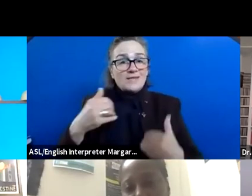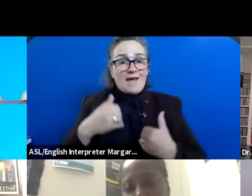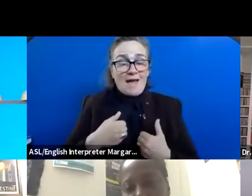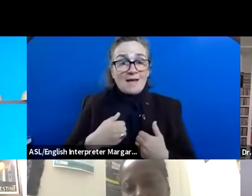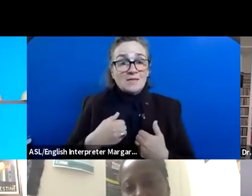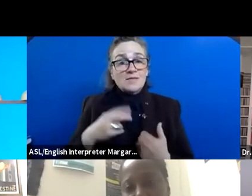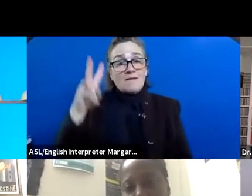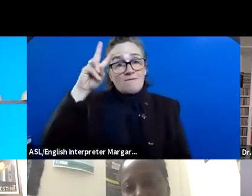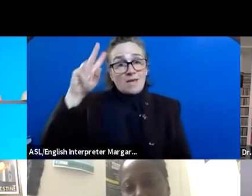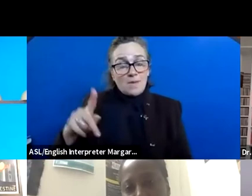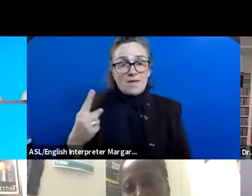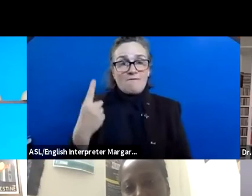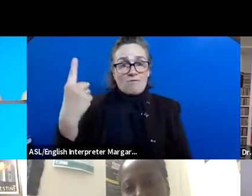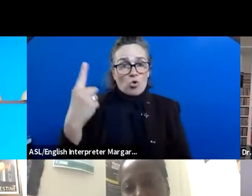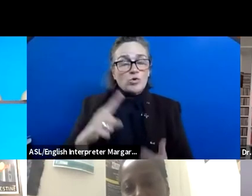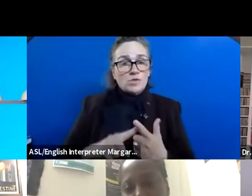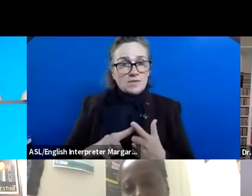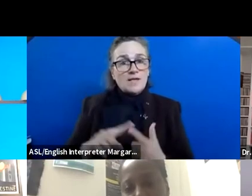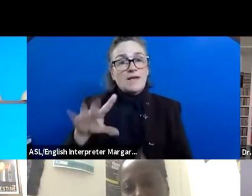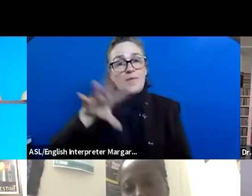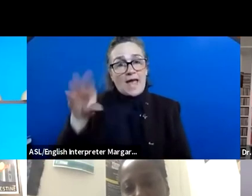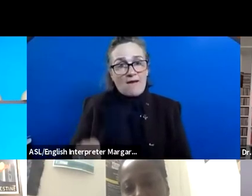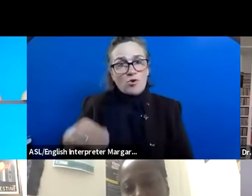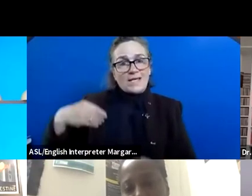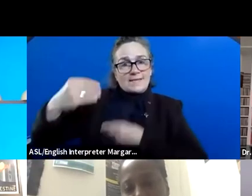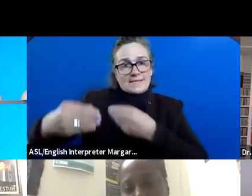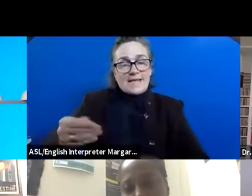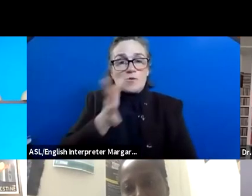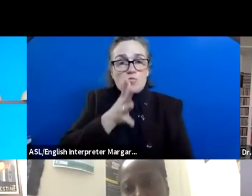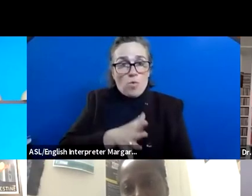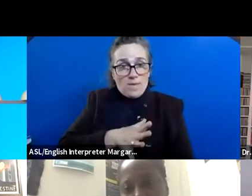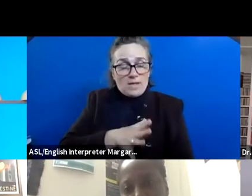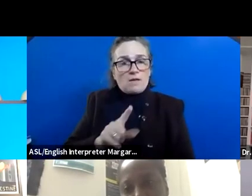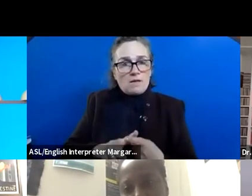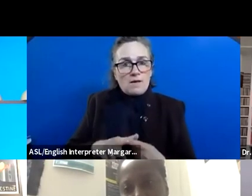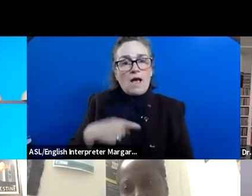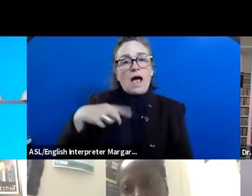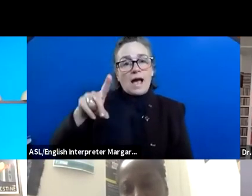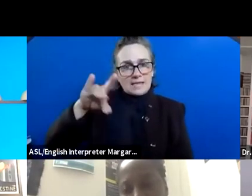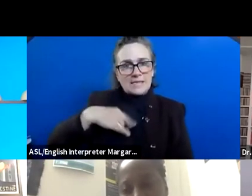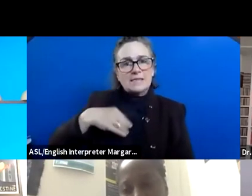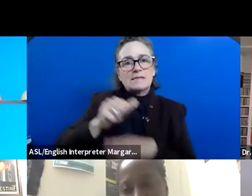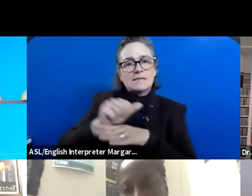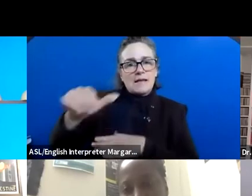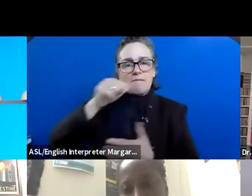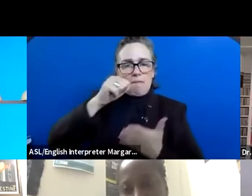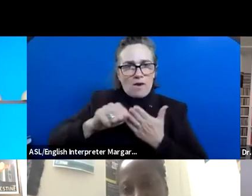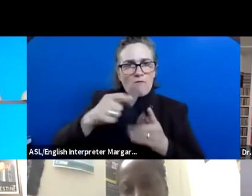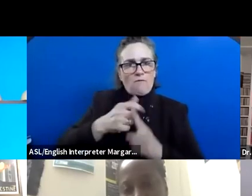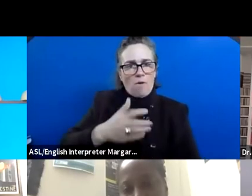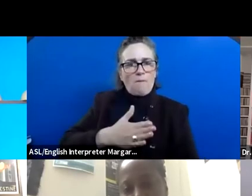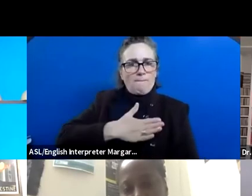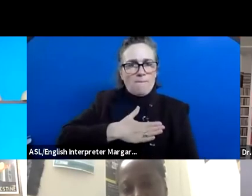le envié una carta como presidenta del Consejo Nacional de Paz, Reconciliación y Convivencia aquí en